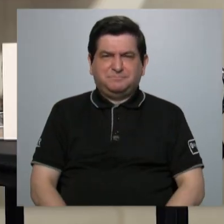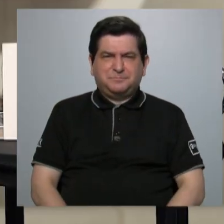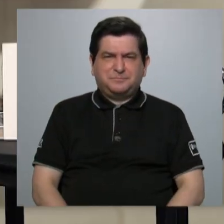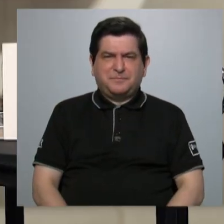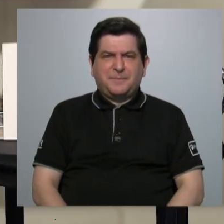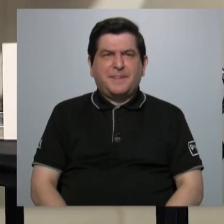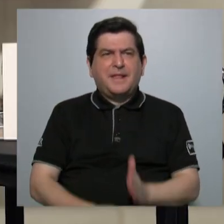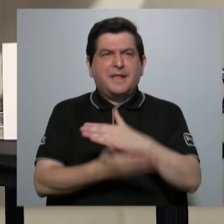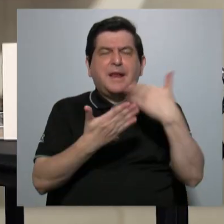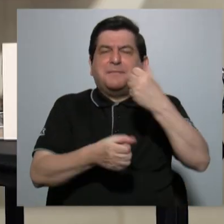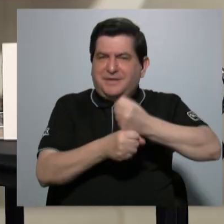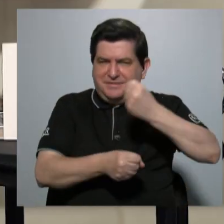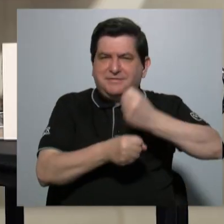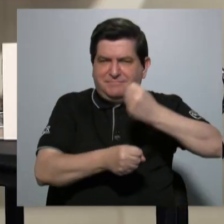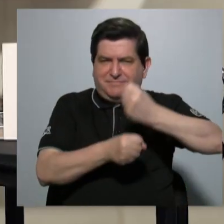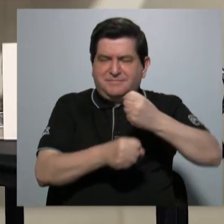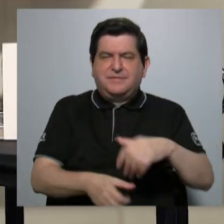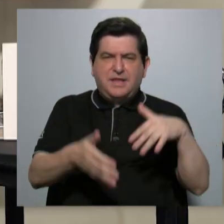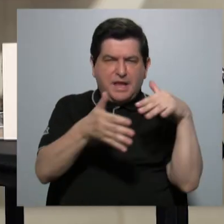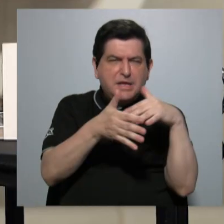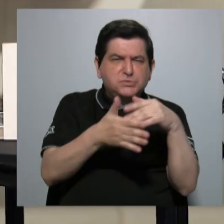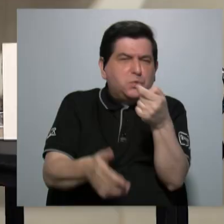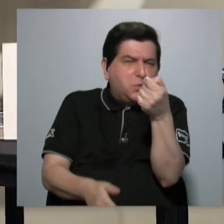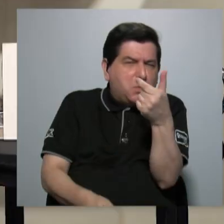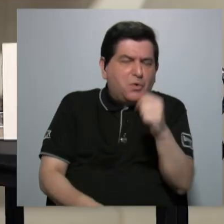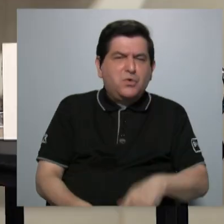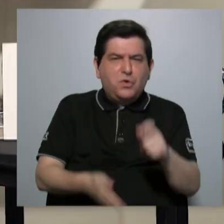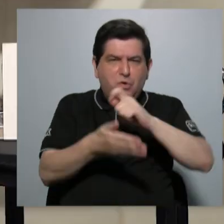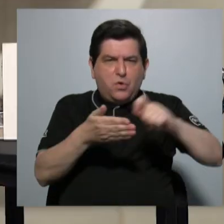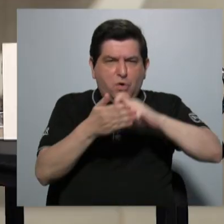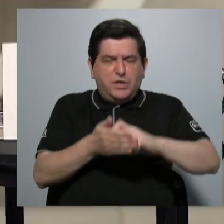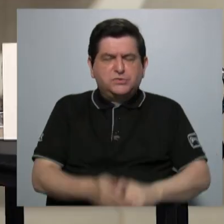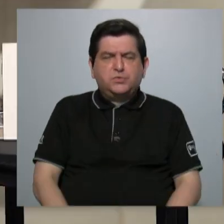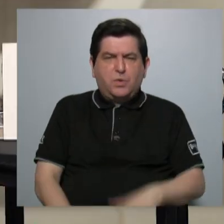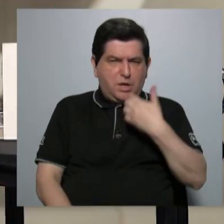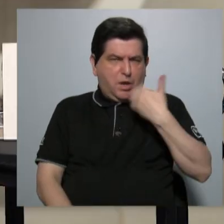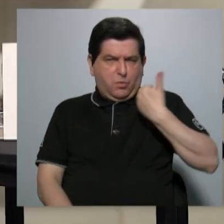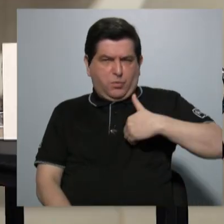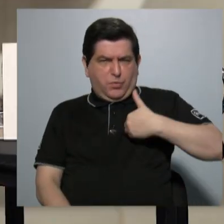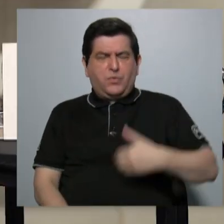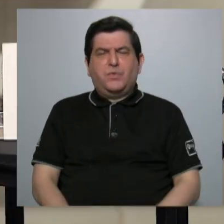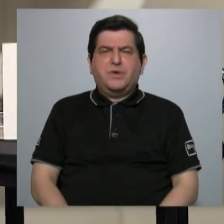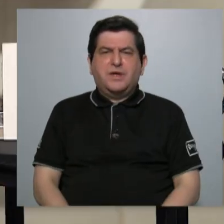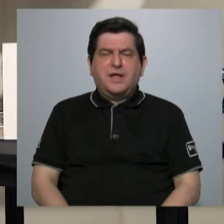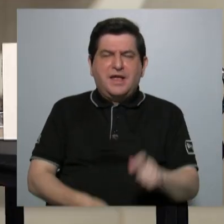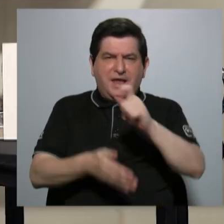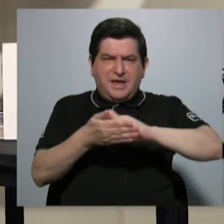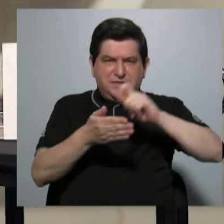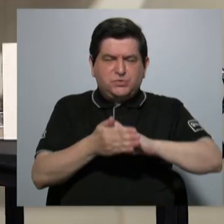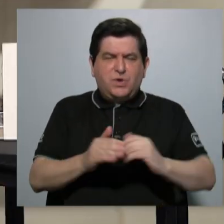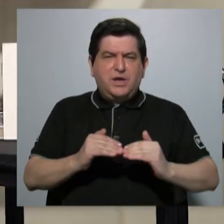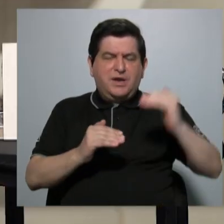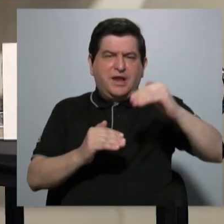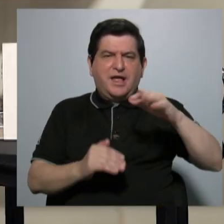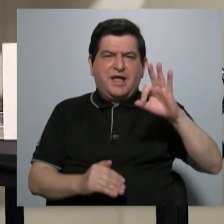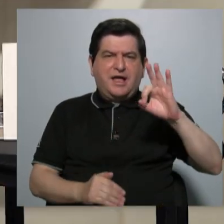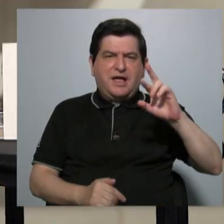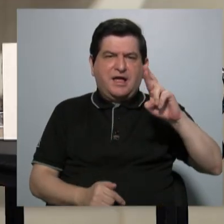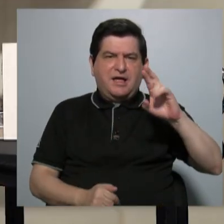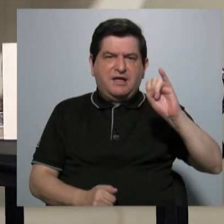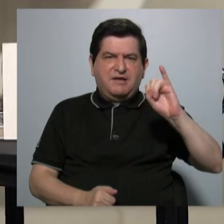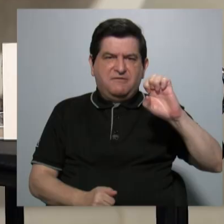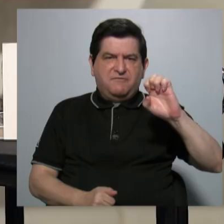digamos que el aspecto laboral. Estudio un poquito en una escuela muy prestigiosa en Italia que se llama la Escuela Superior de Fiesole,